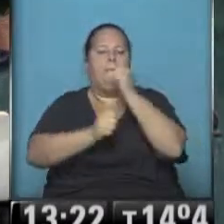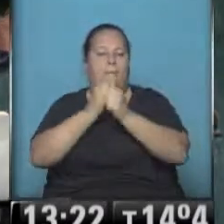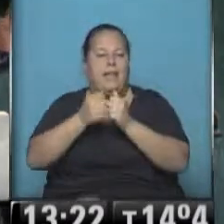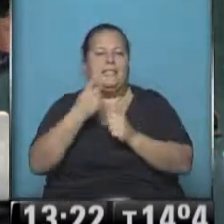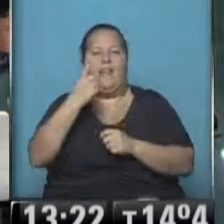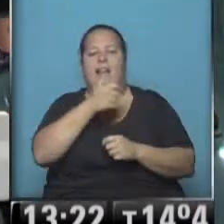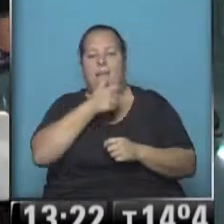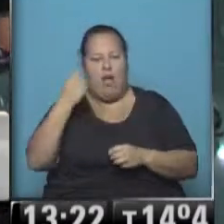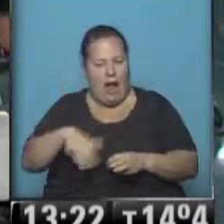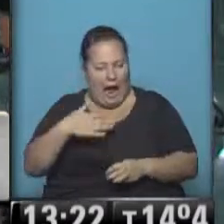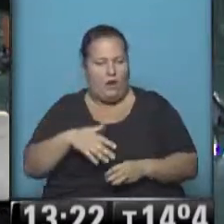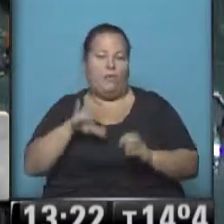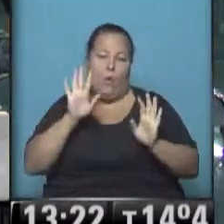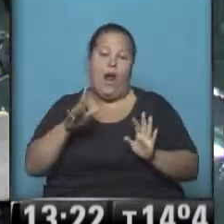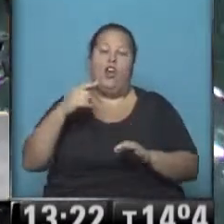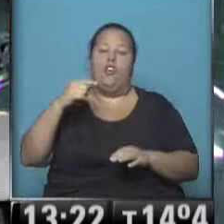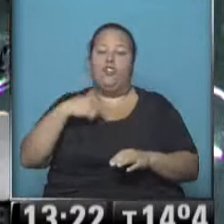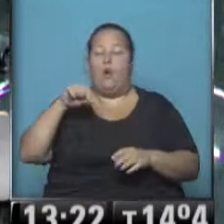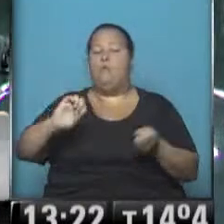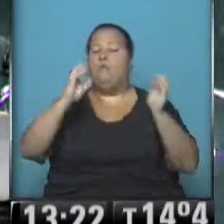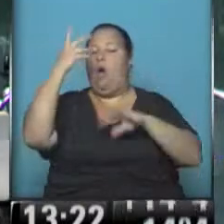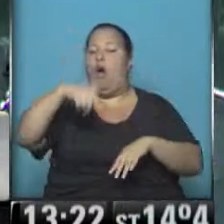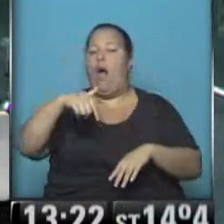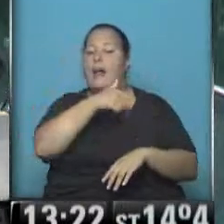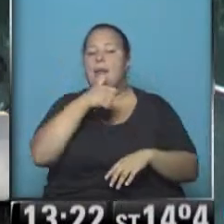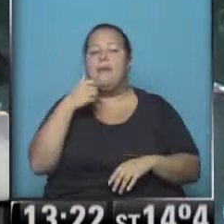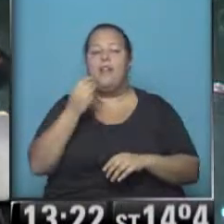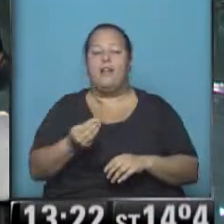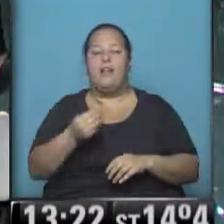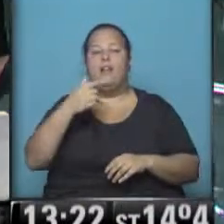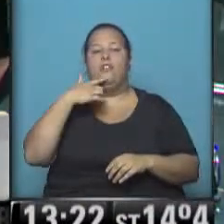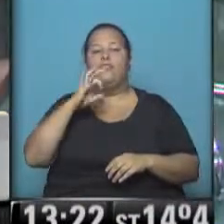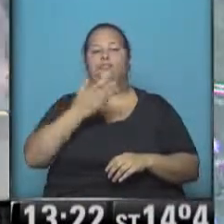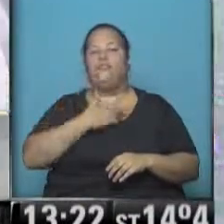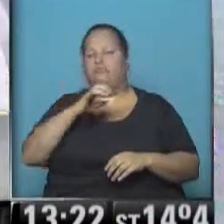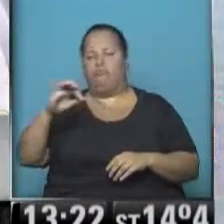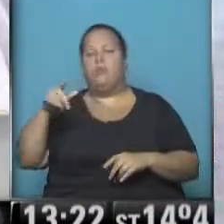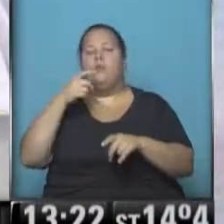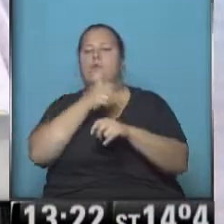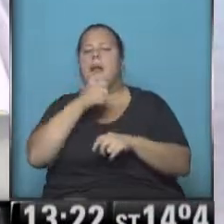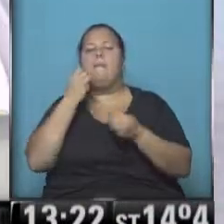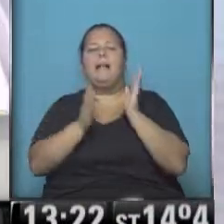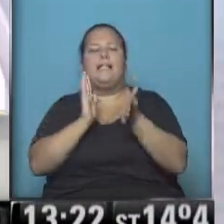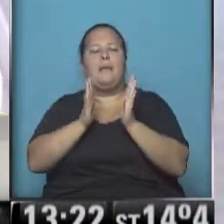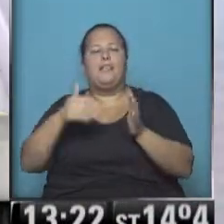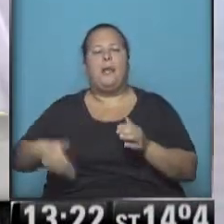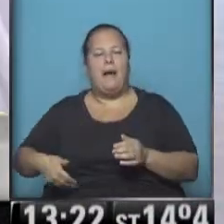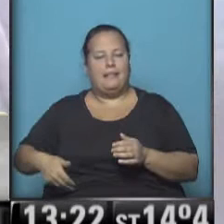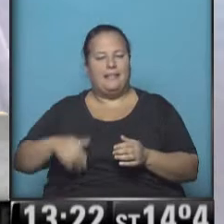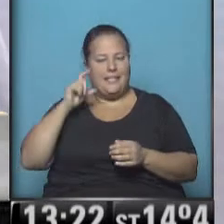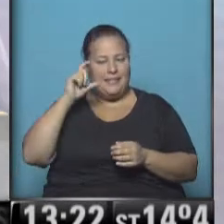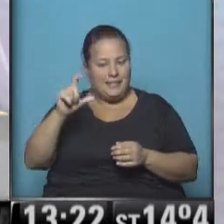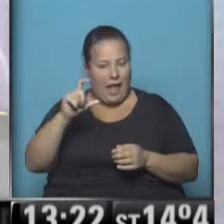medicamento asalto cosas bueno mire uno que está muy de moda en estos momentos es el tema del software subir sus medicamentos para el tratamiento de la hepatitis es